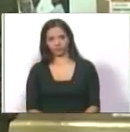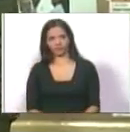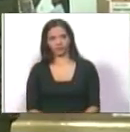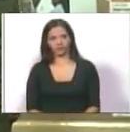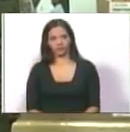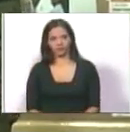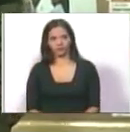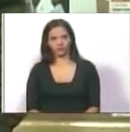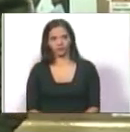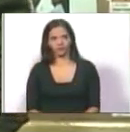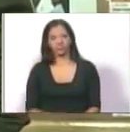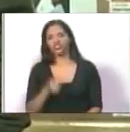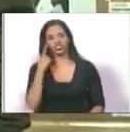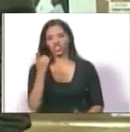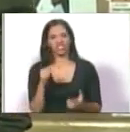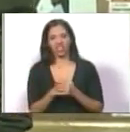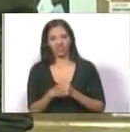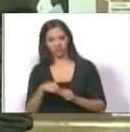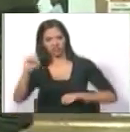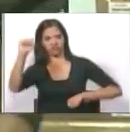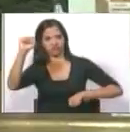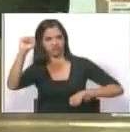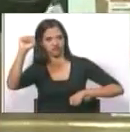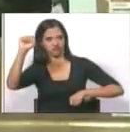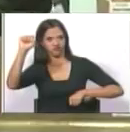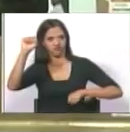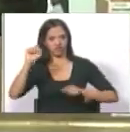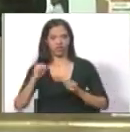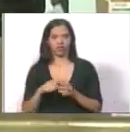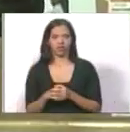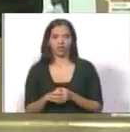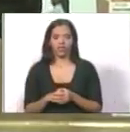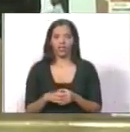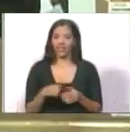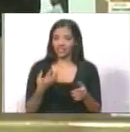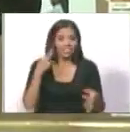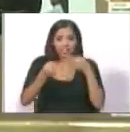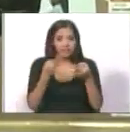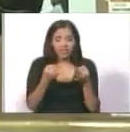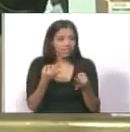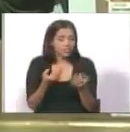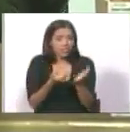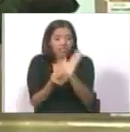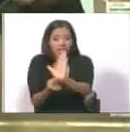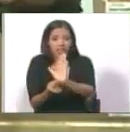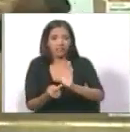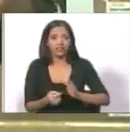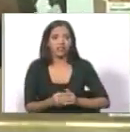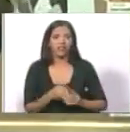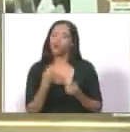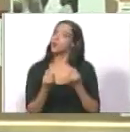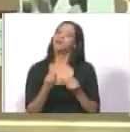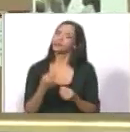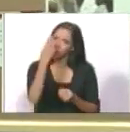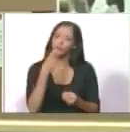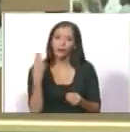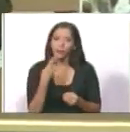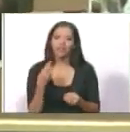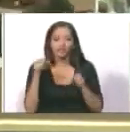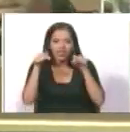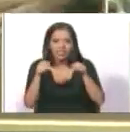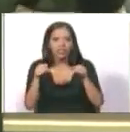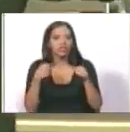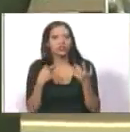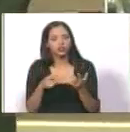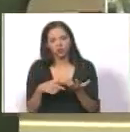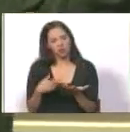Sí, estaba viendo Avengers. Esa es la explicación que dan. O sea, como que un compromiso de esa naturaleza, tú lo